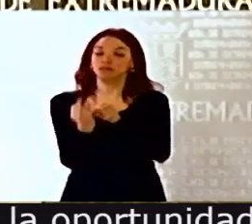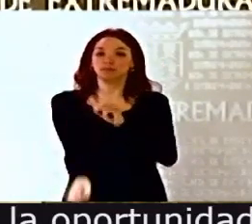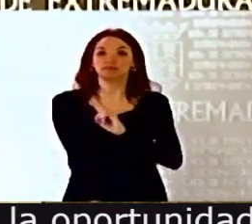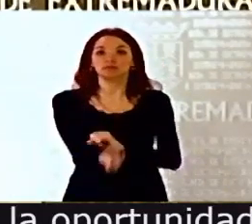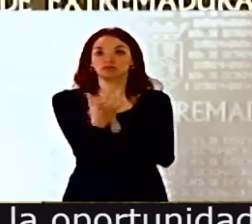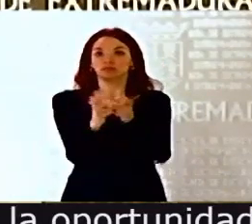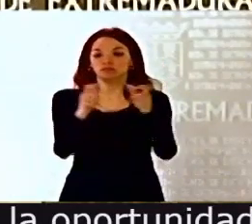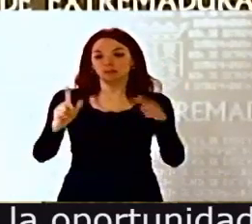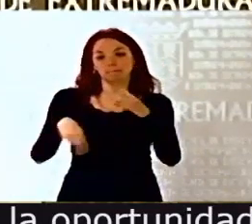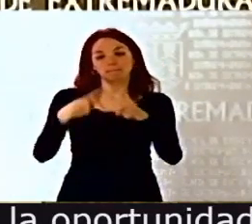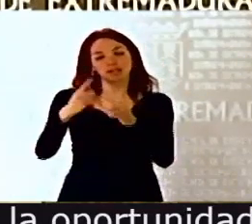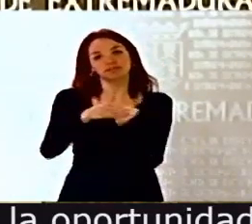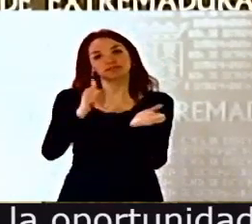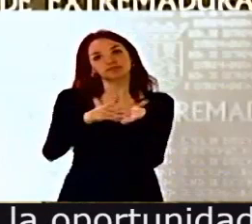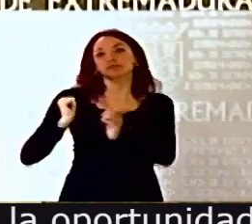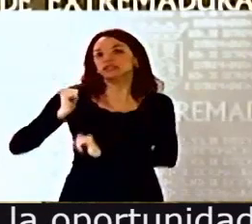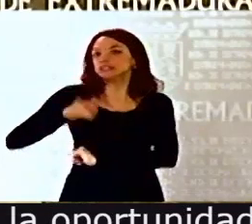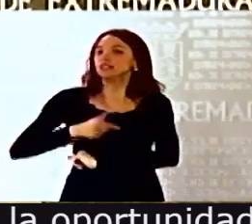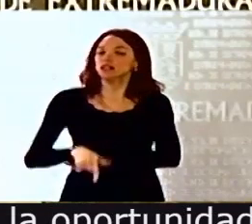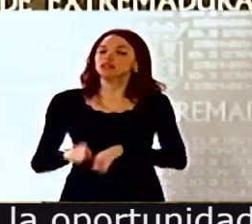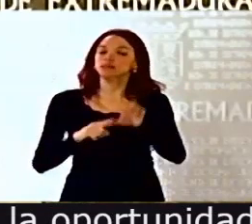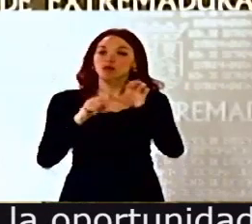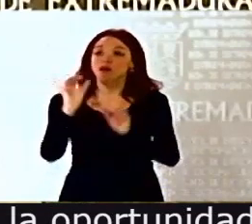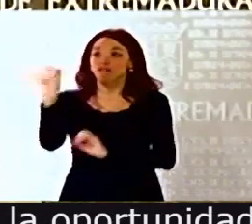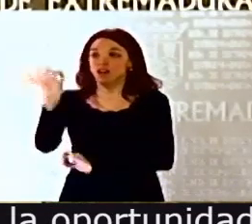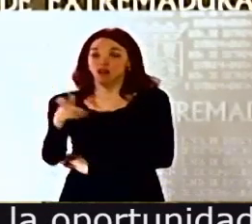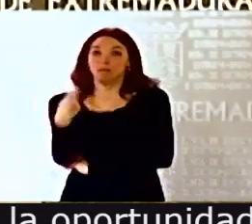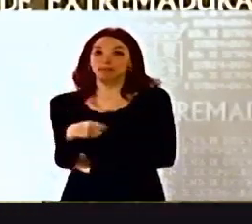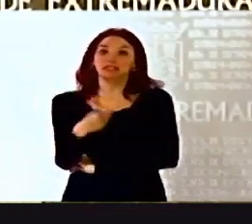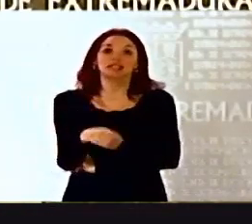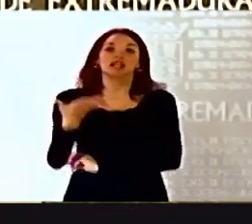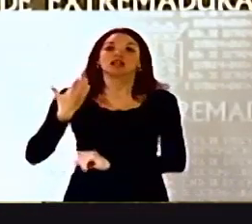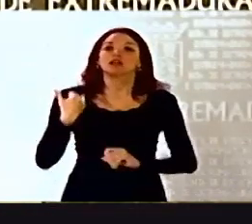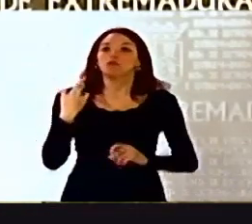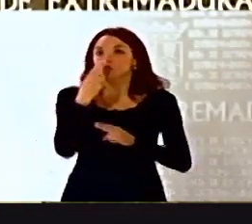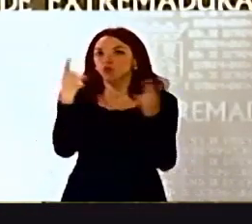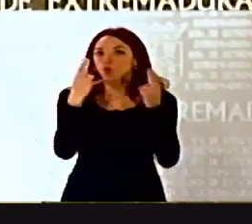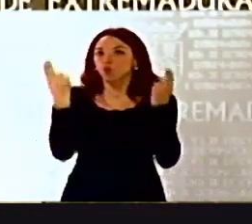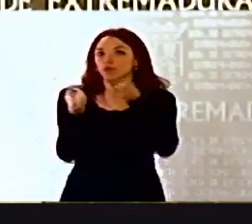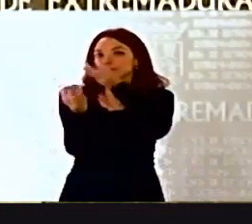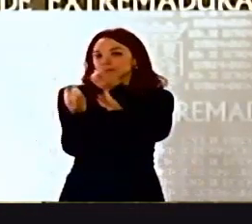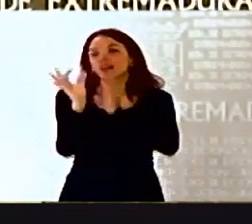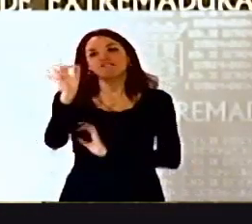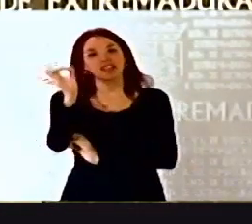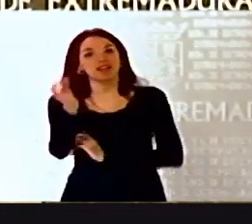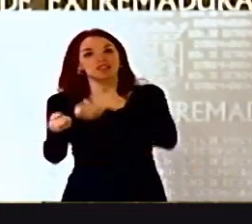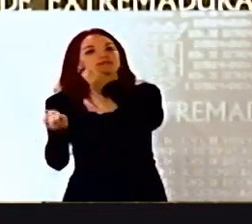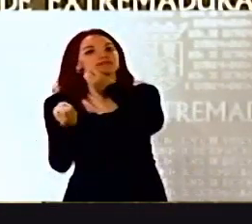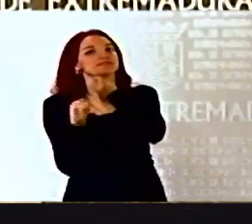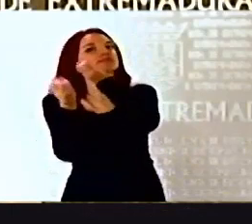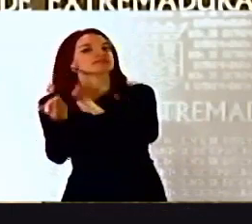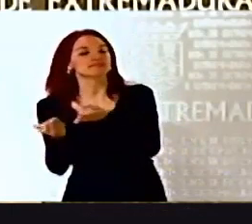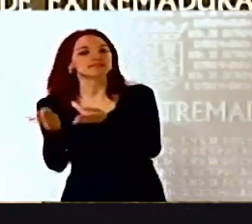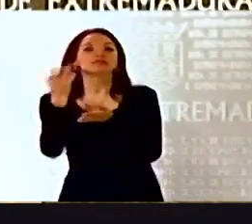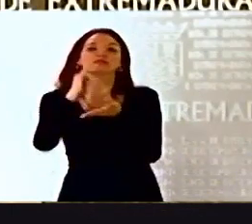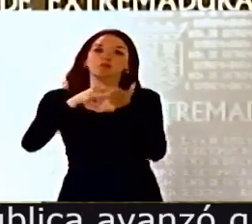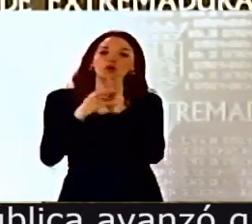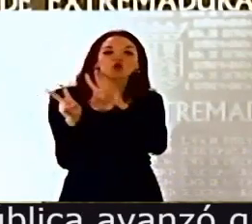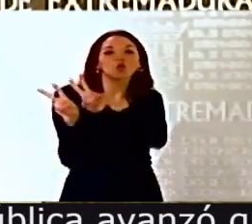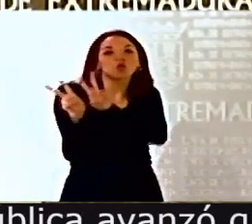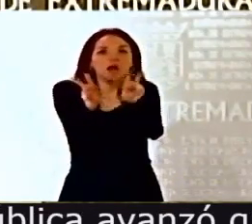y riqueza en la región. Es verdad que el presidente en una intervención pública avanzó que hay un nuevo